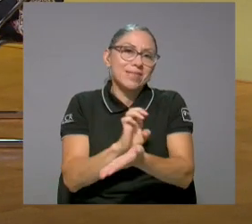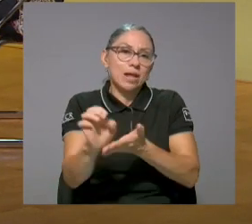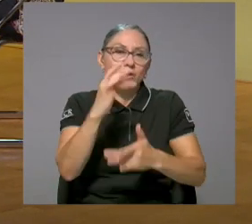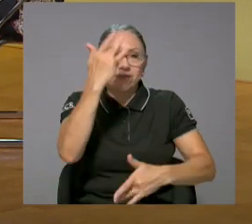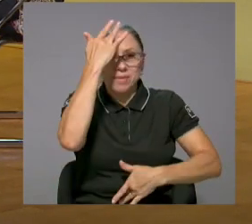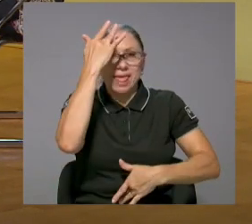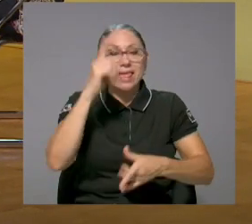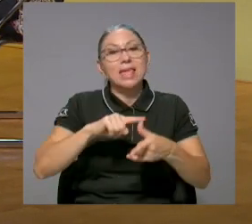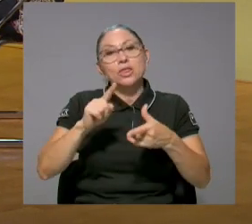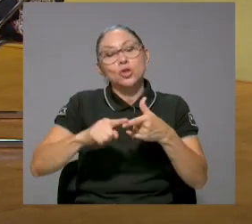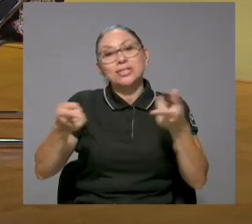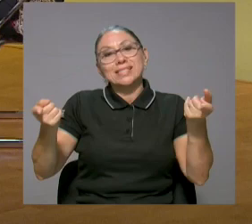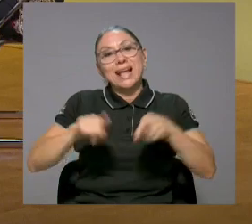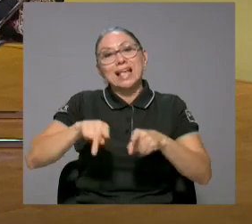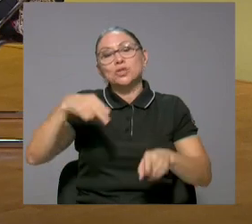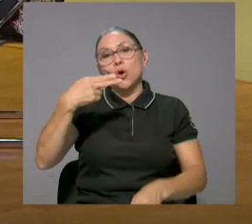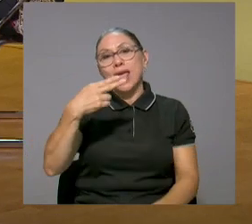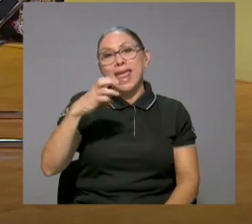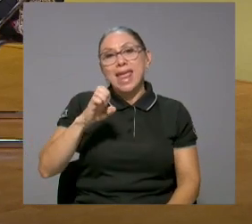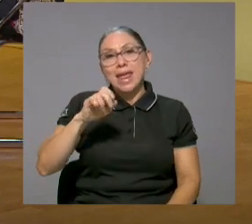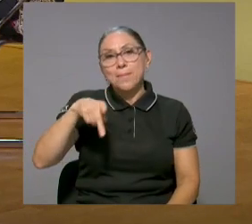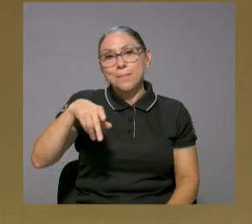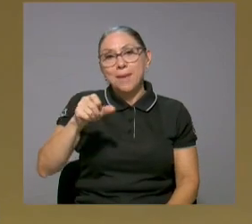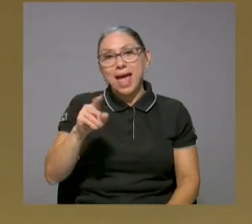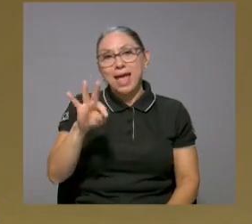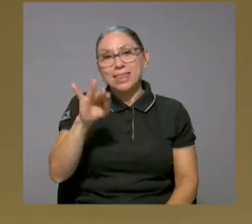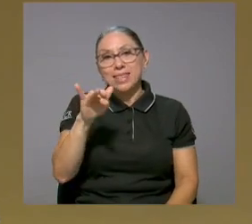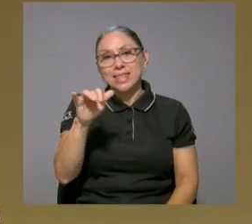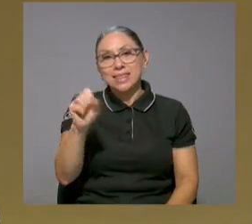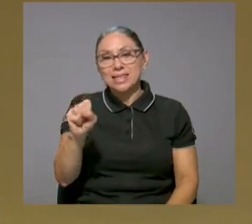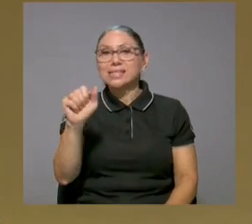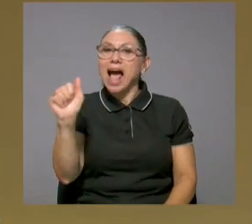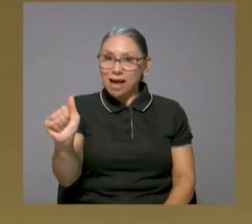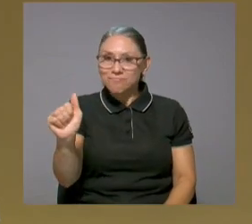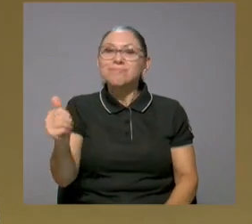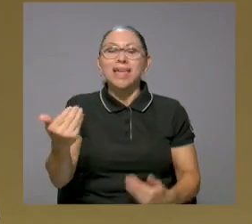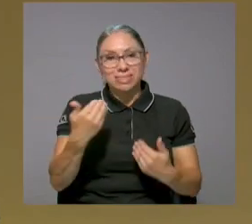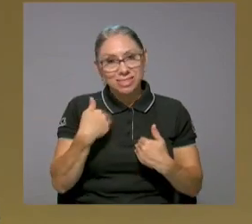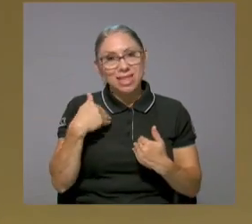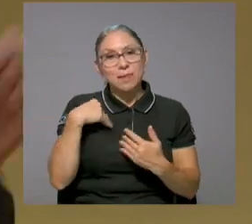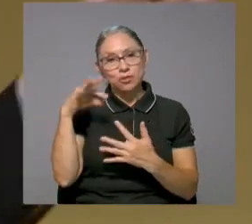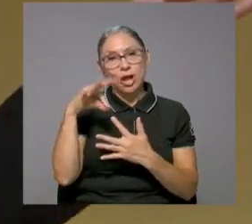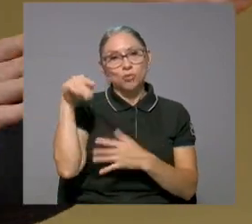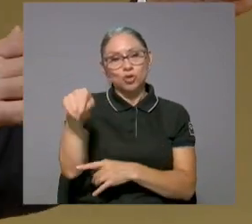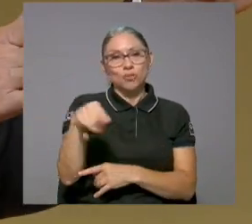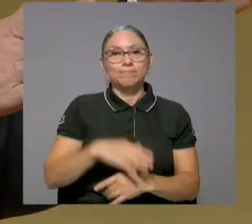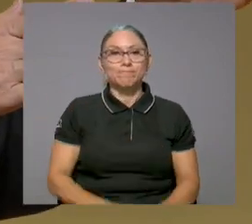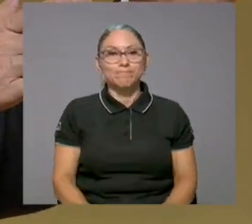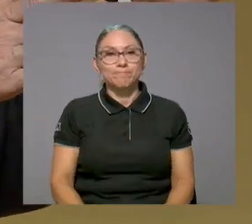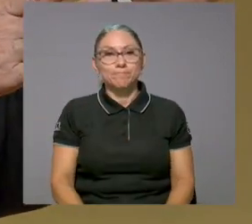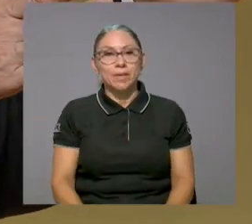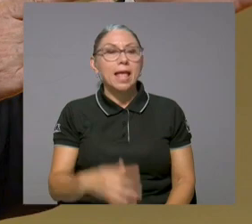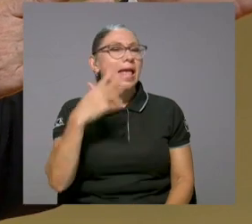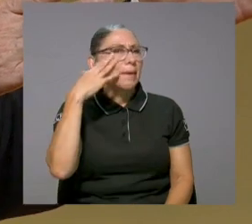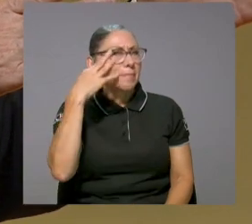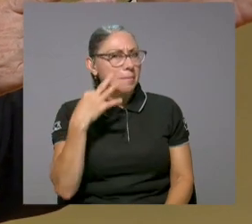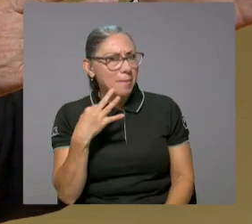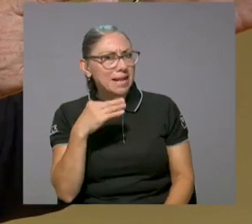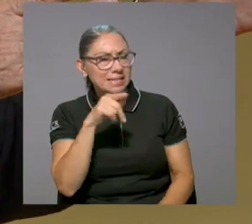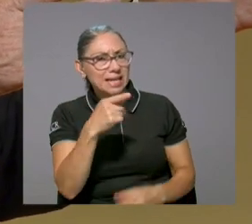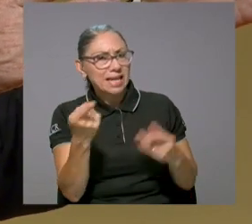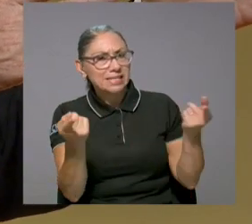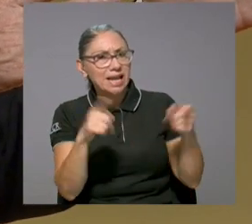caso de hepatitis A, tenemos esa opción. Me parece que tal vez en este caso, obviamente que